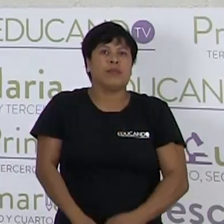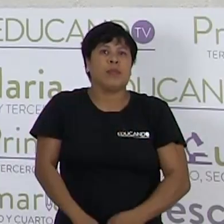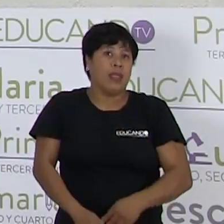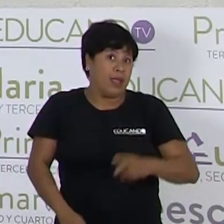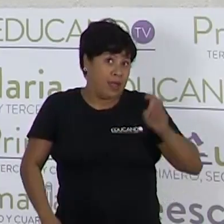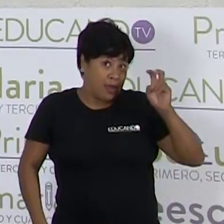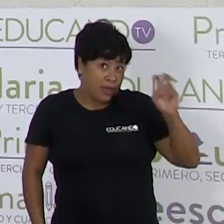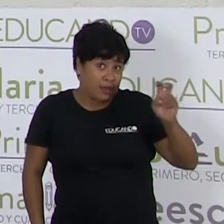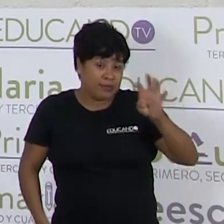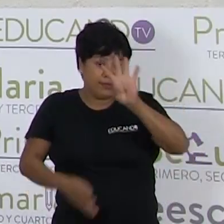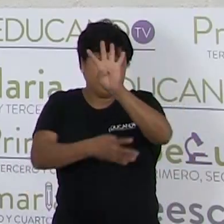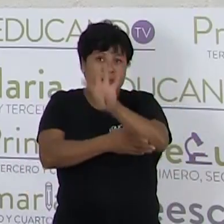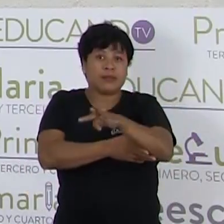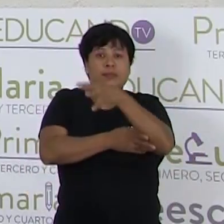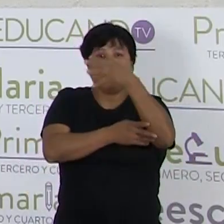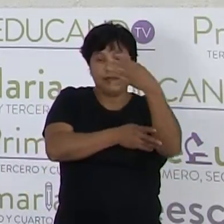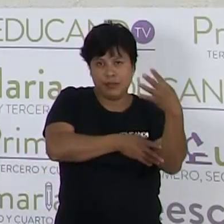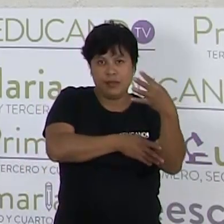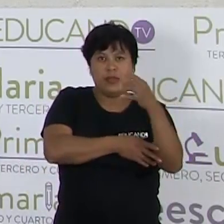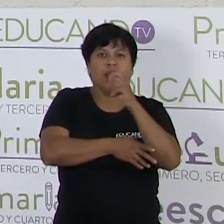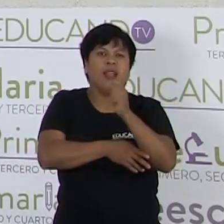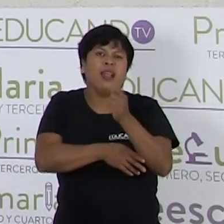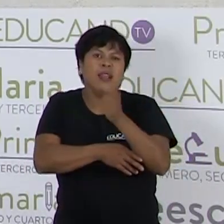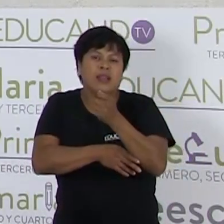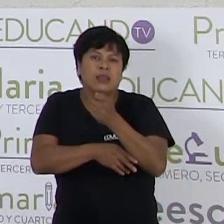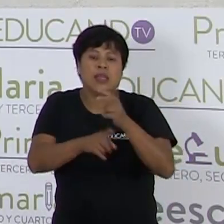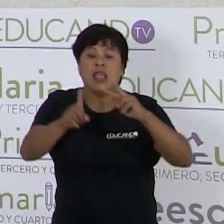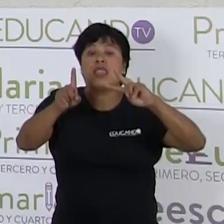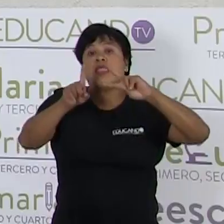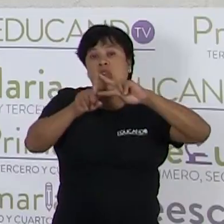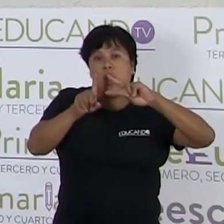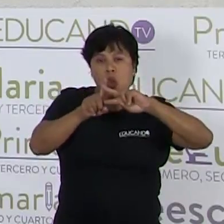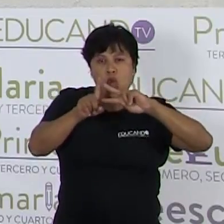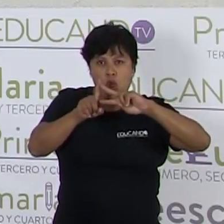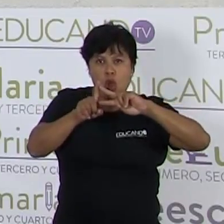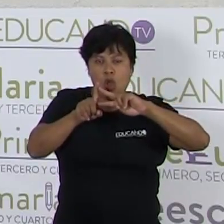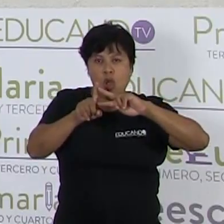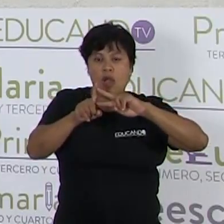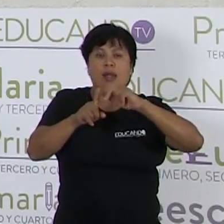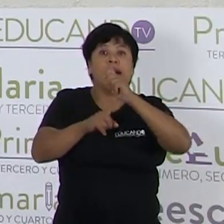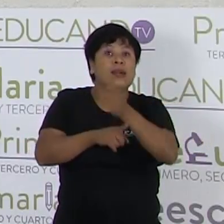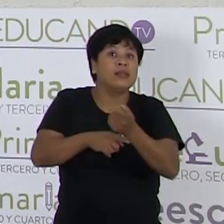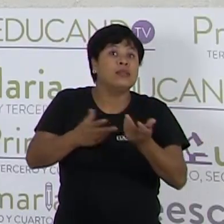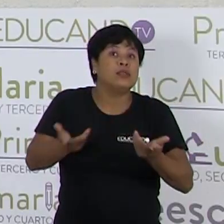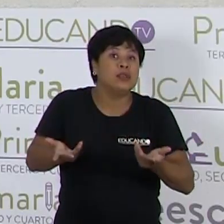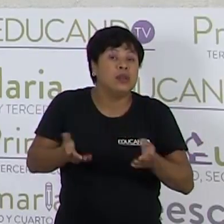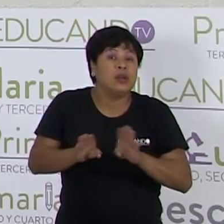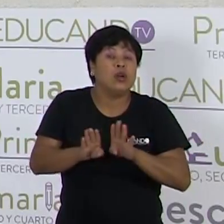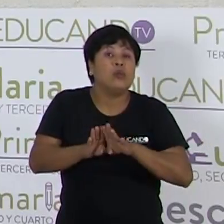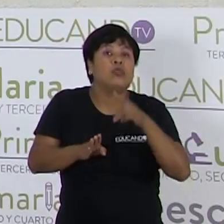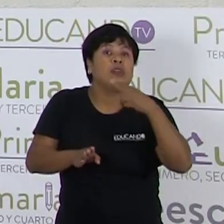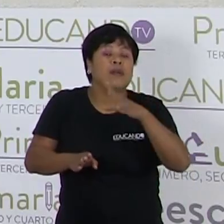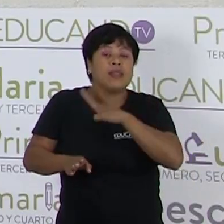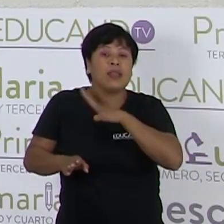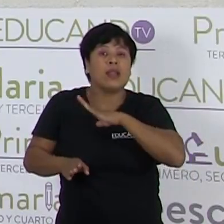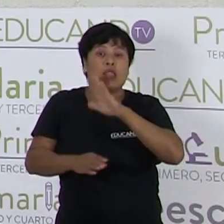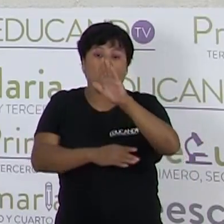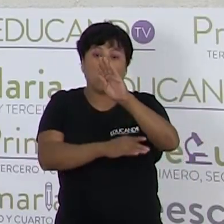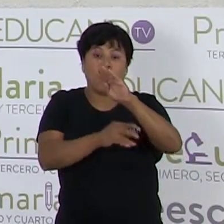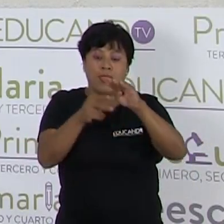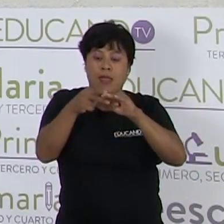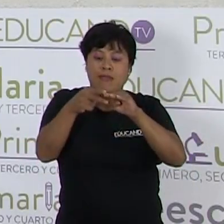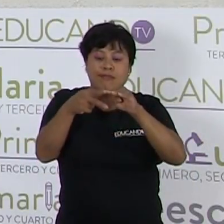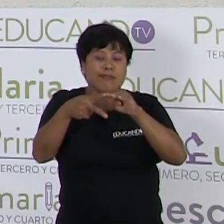¿Sí? Es decir, estamos hablando de triángulos que, ¿cómo se llaman los que tienen más de